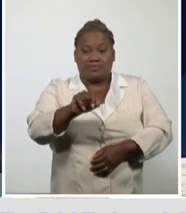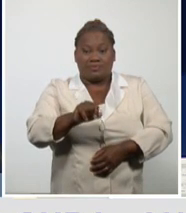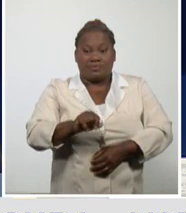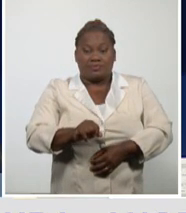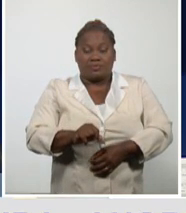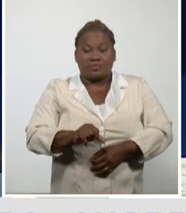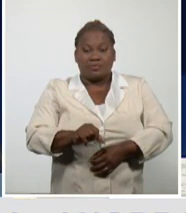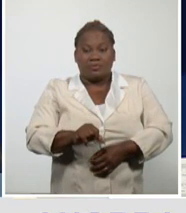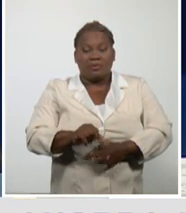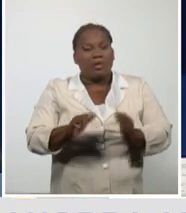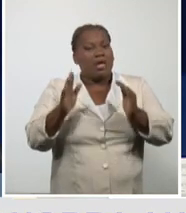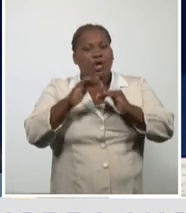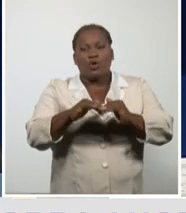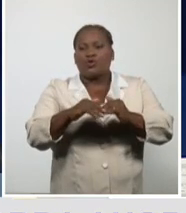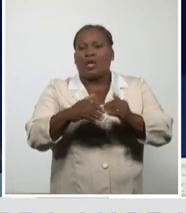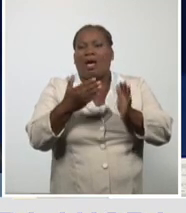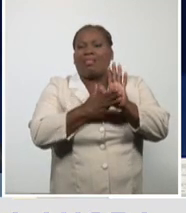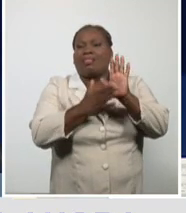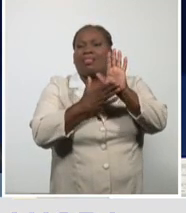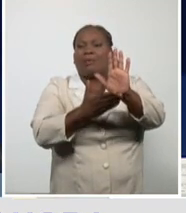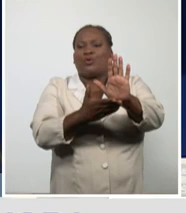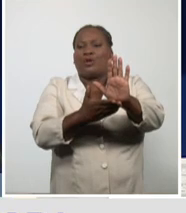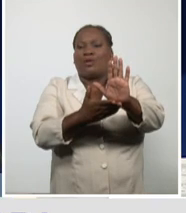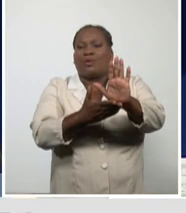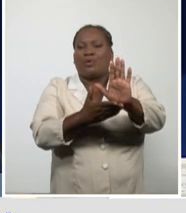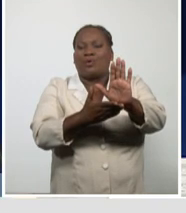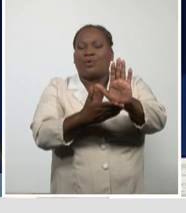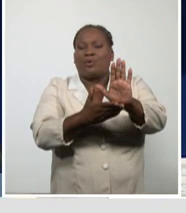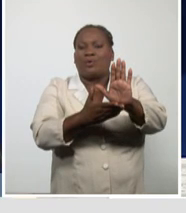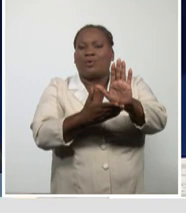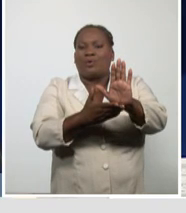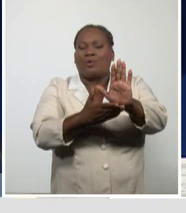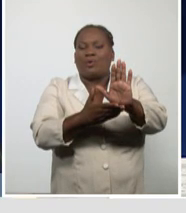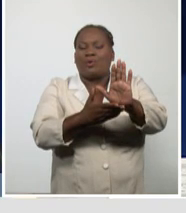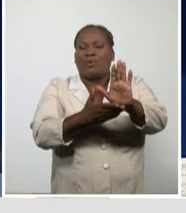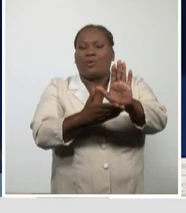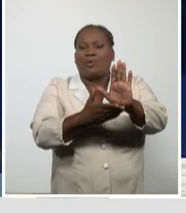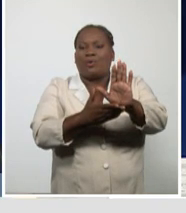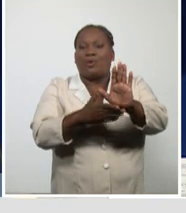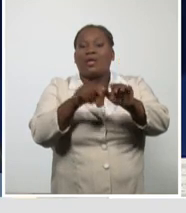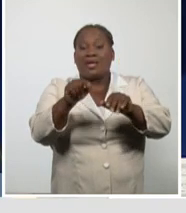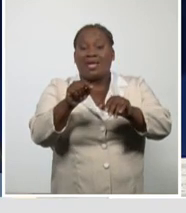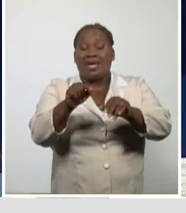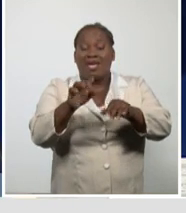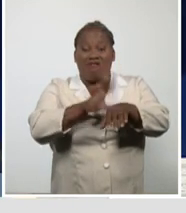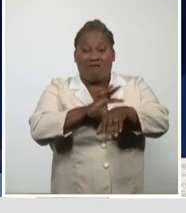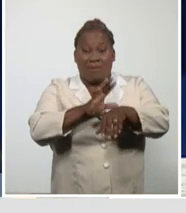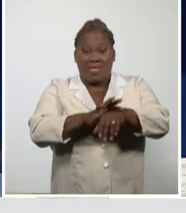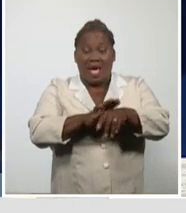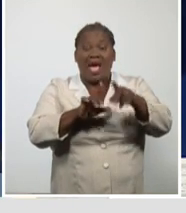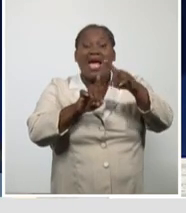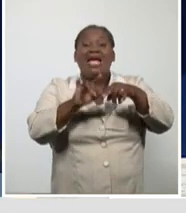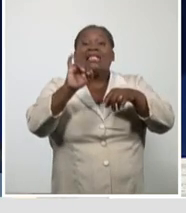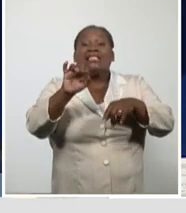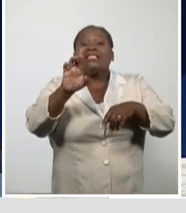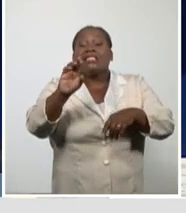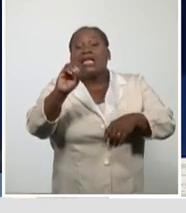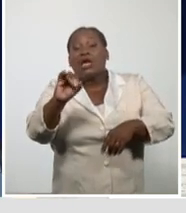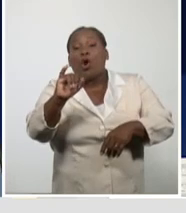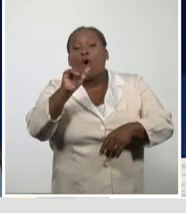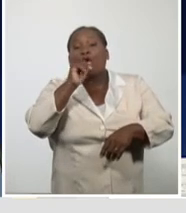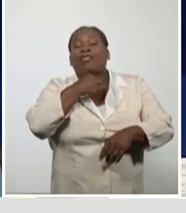no se ha podido demostrar que el hipotiroidismo en este caso, que era lo que padecía